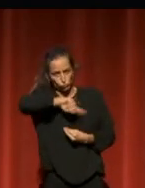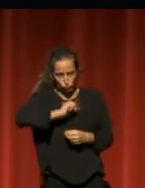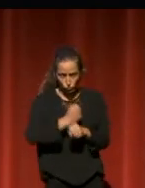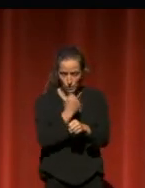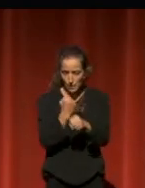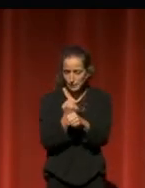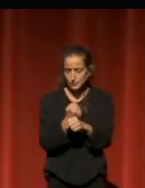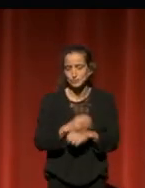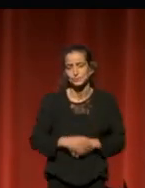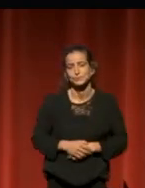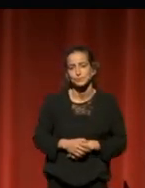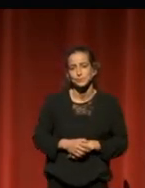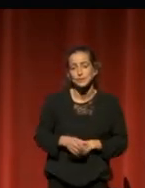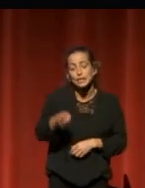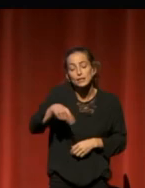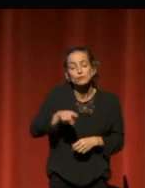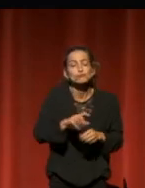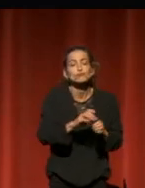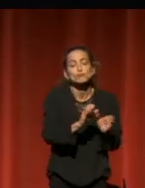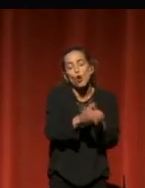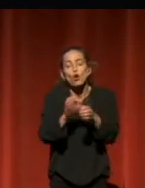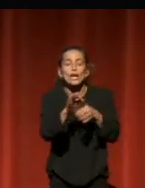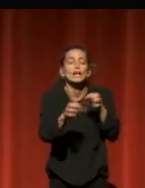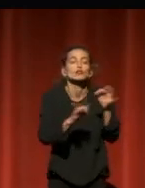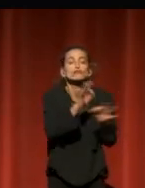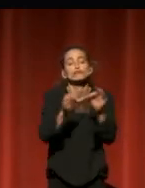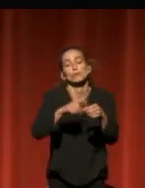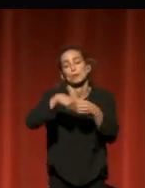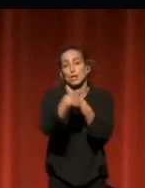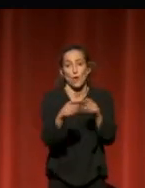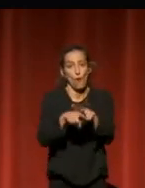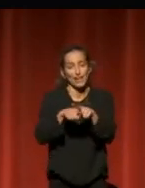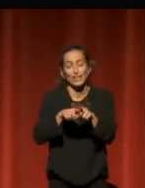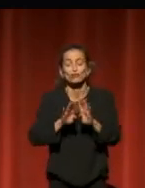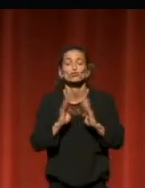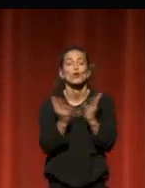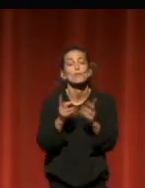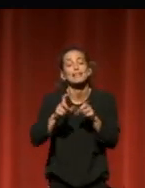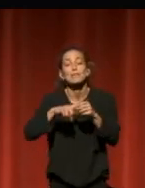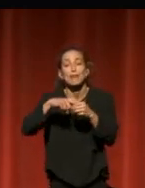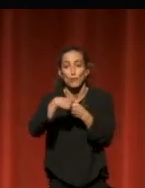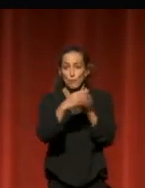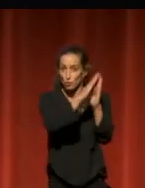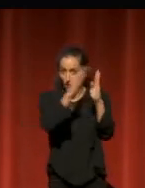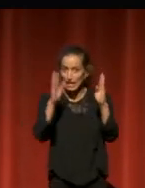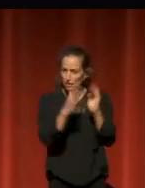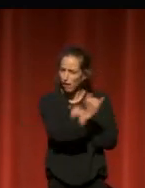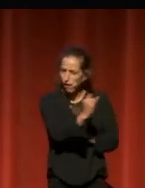unos órganos de participación, como es el Consejo de Cooperación de Bibliotecaria, que nos sirve